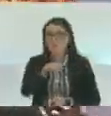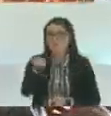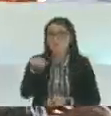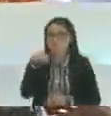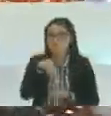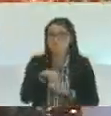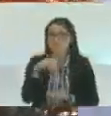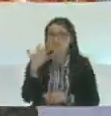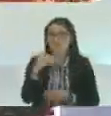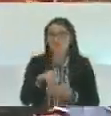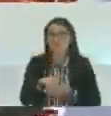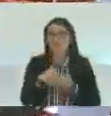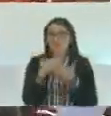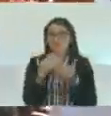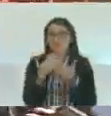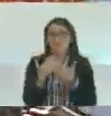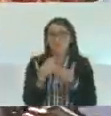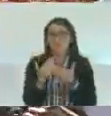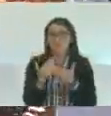votan a las 5 de la mañana.